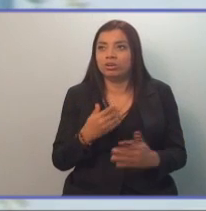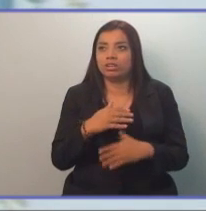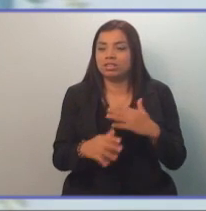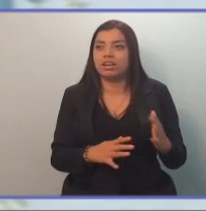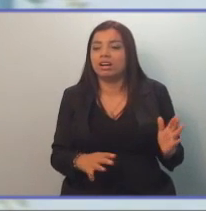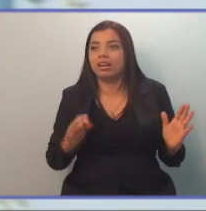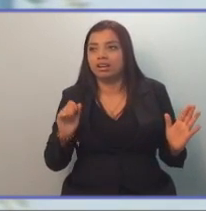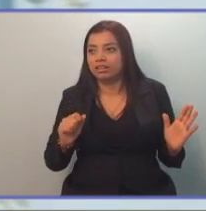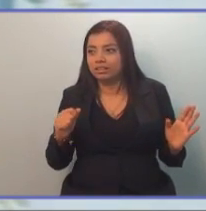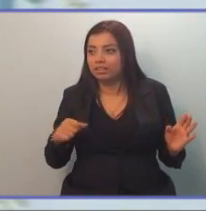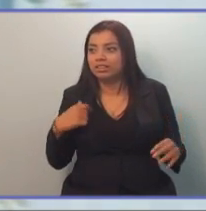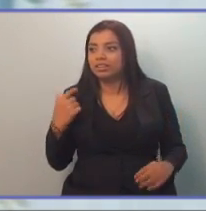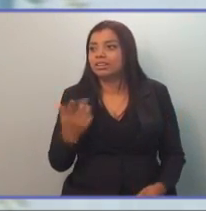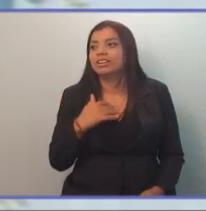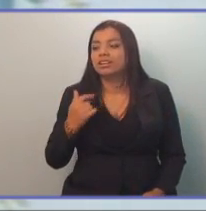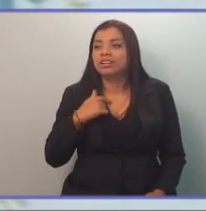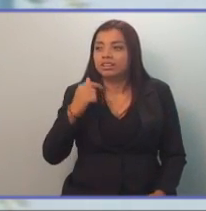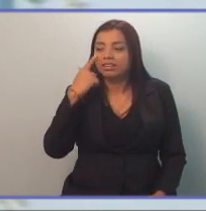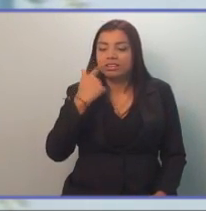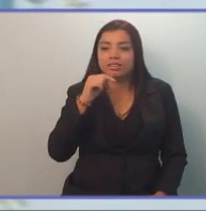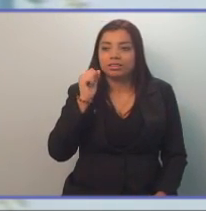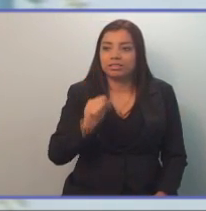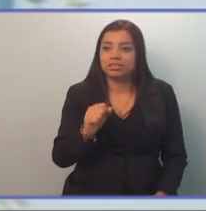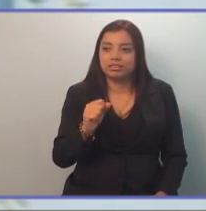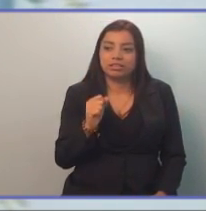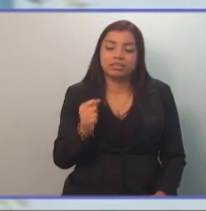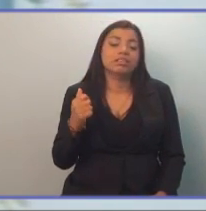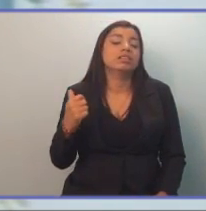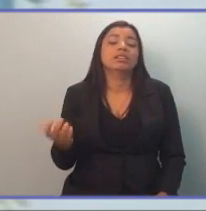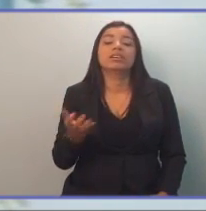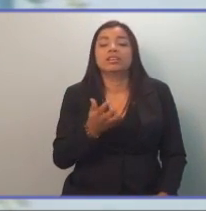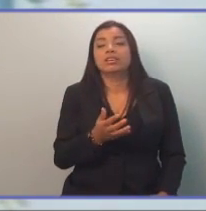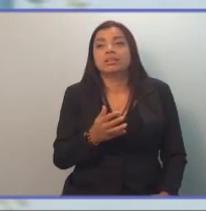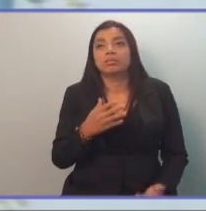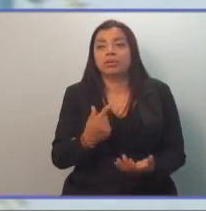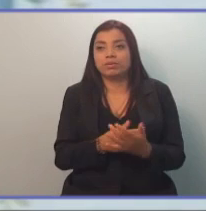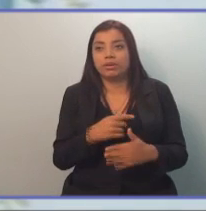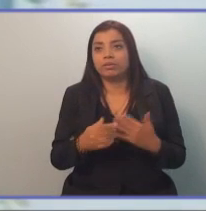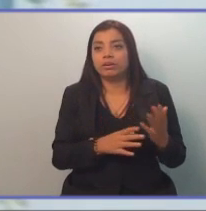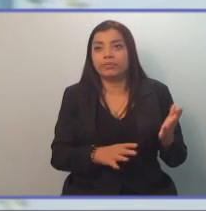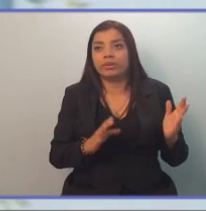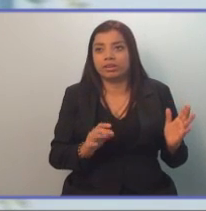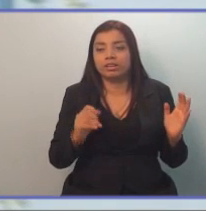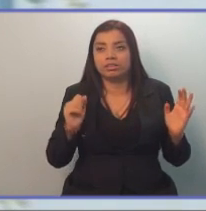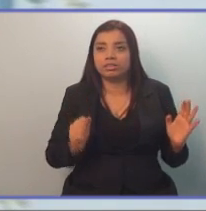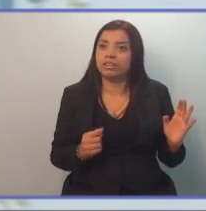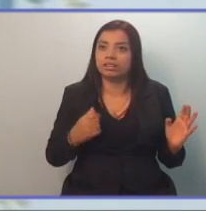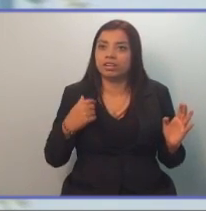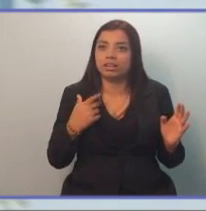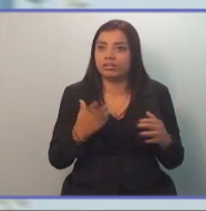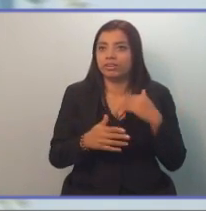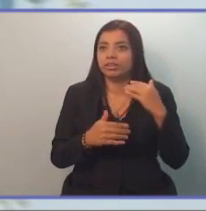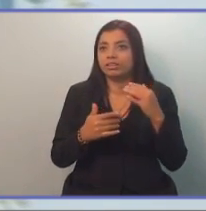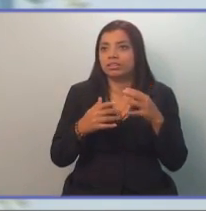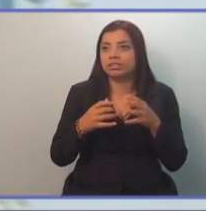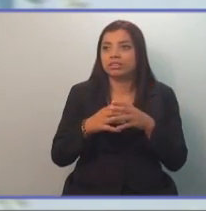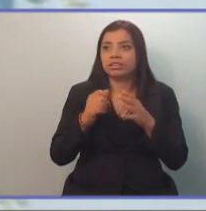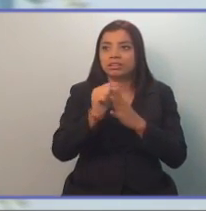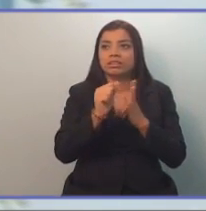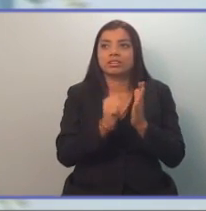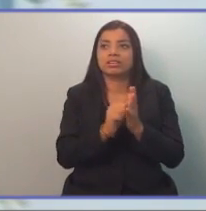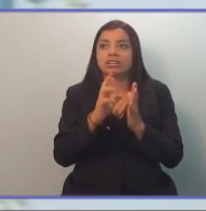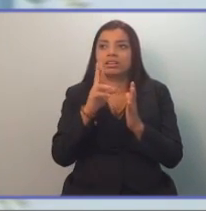del Banco de Fomento Agropecuario que habilitaba que los ejecutados fueran emplazados a través de abogado